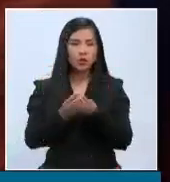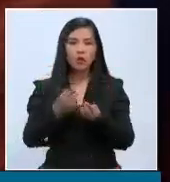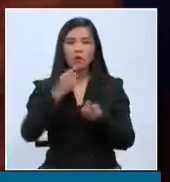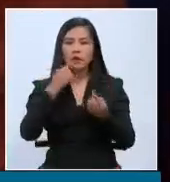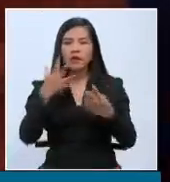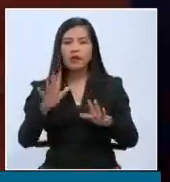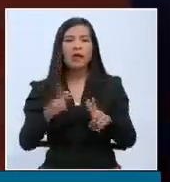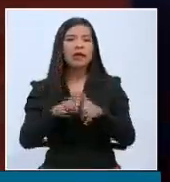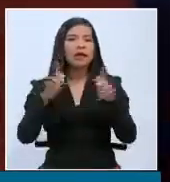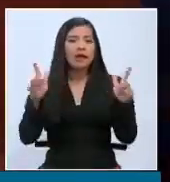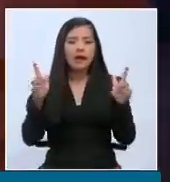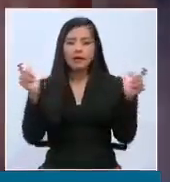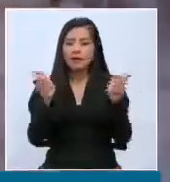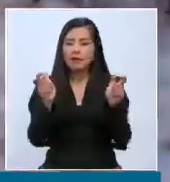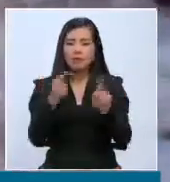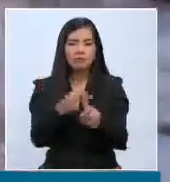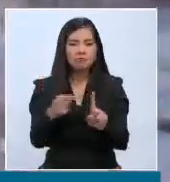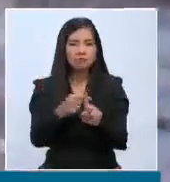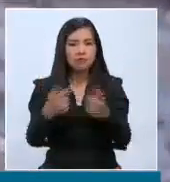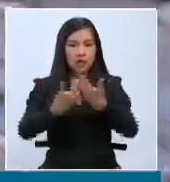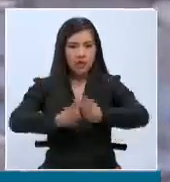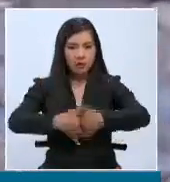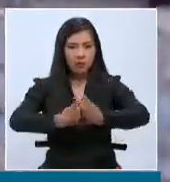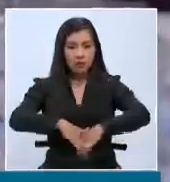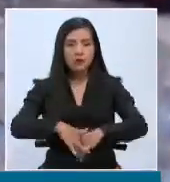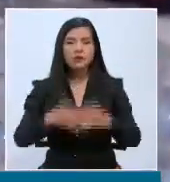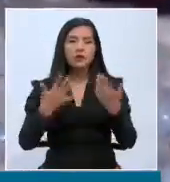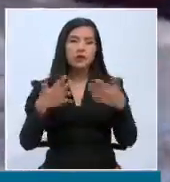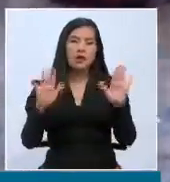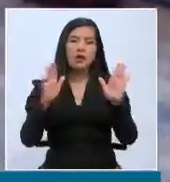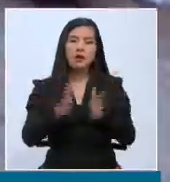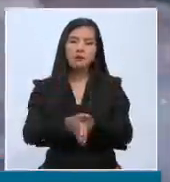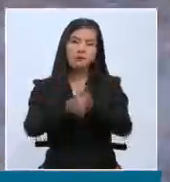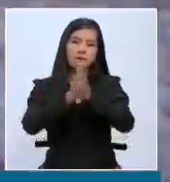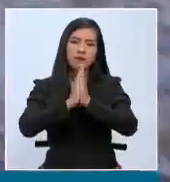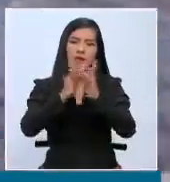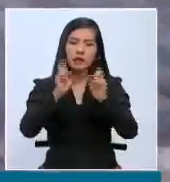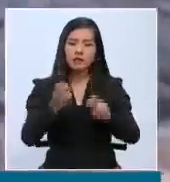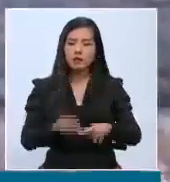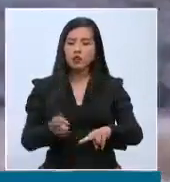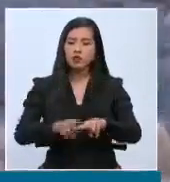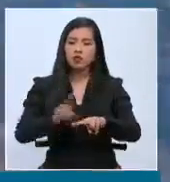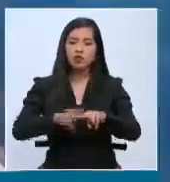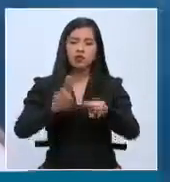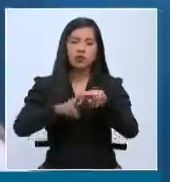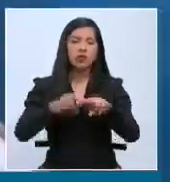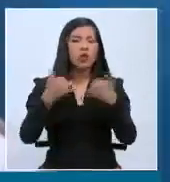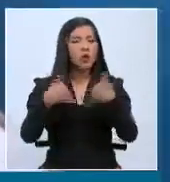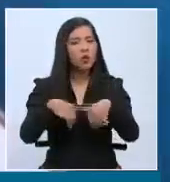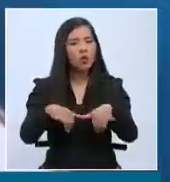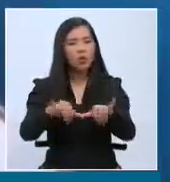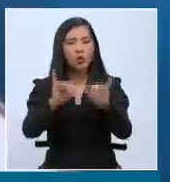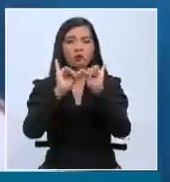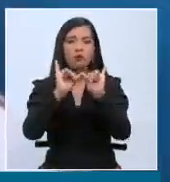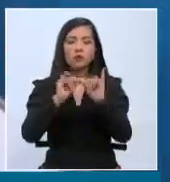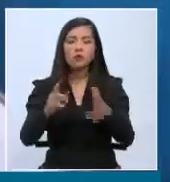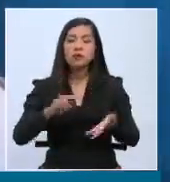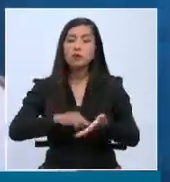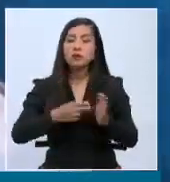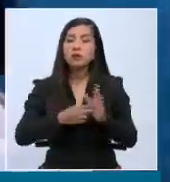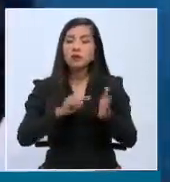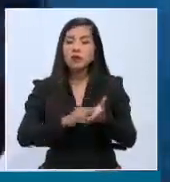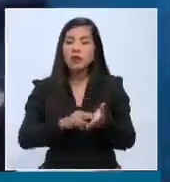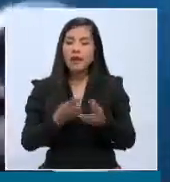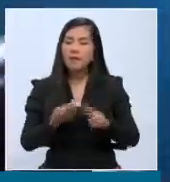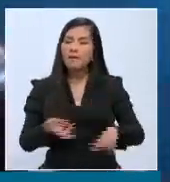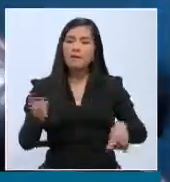la gran, pequeña y mediana empresa han tenido incrementos permanentes que ha significado un